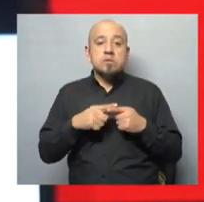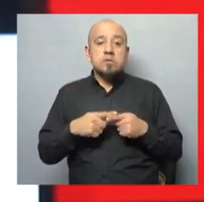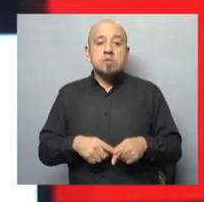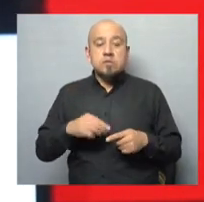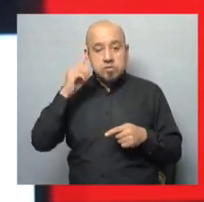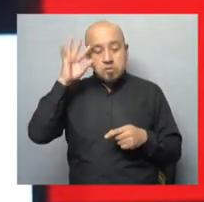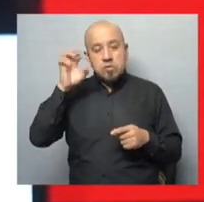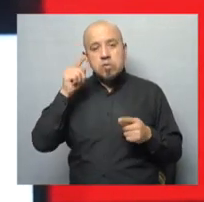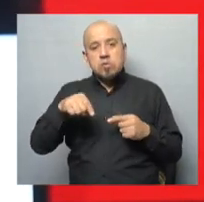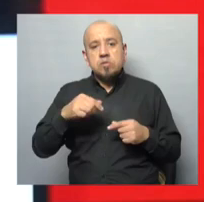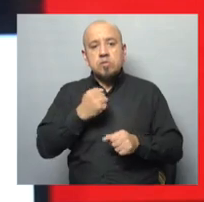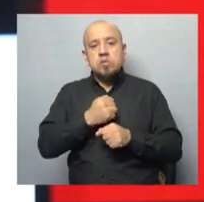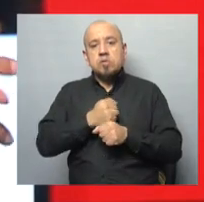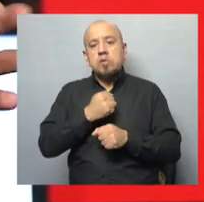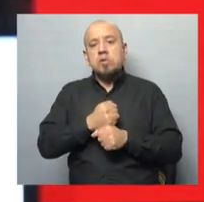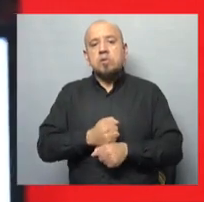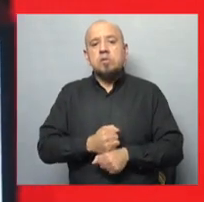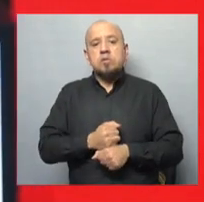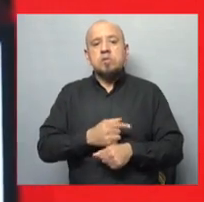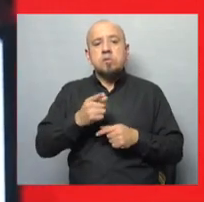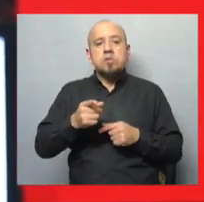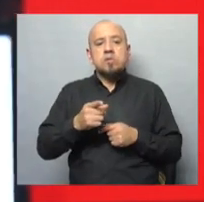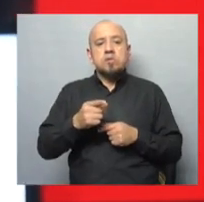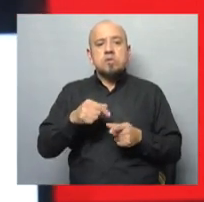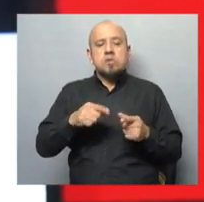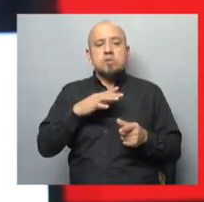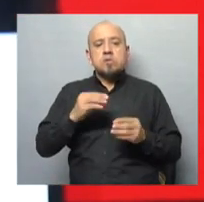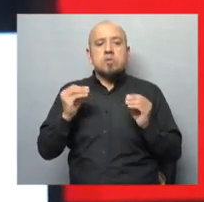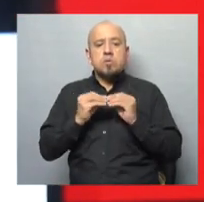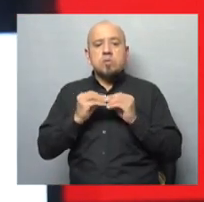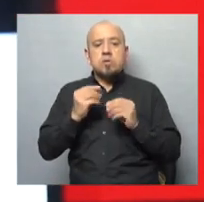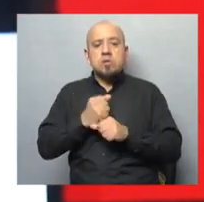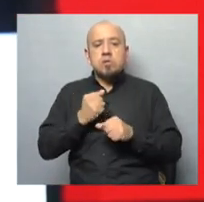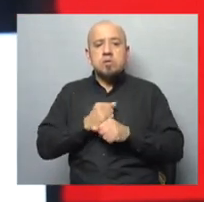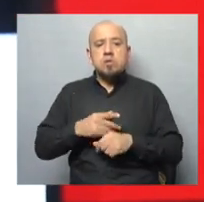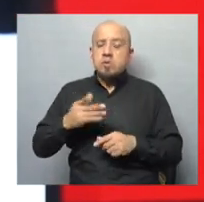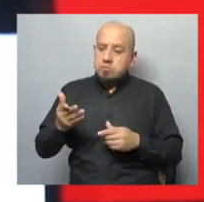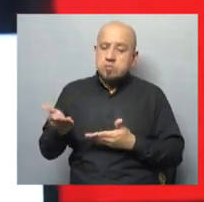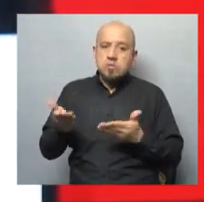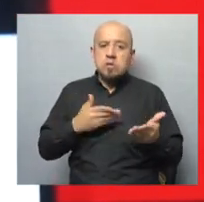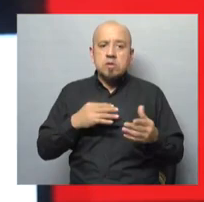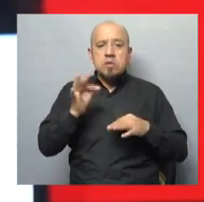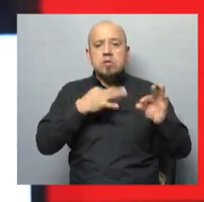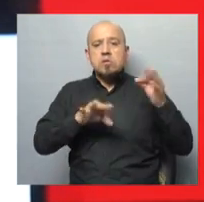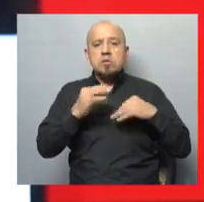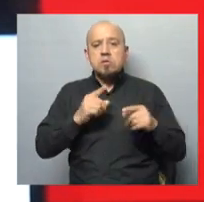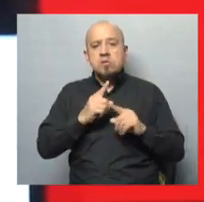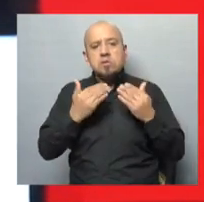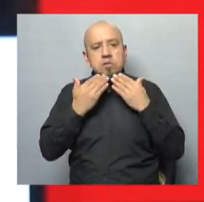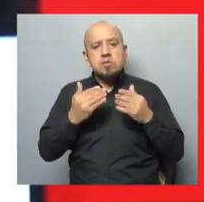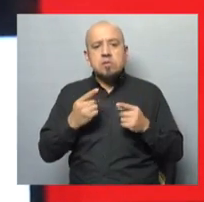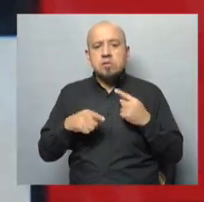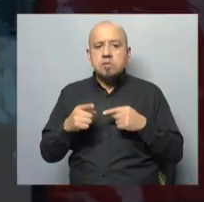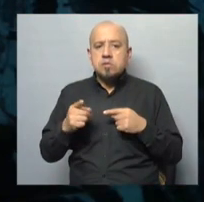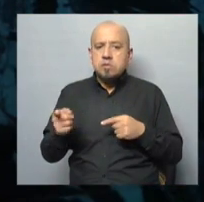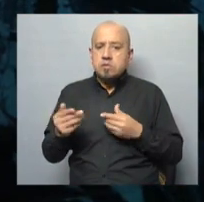ellos laboraban en el estudio contable todavía tenía una compañera de trabajo y lo invité el teatro y él me dijo no gracias pero te puedo decir